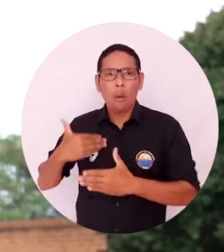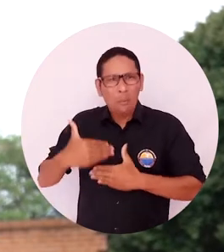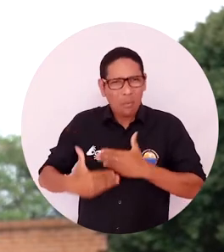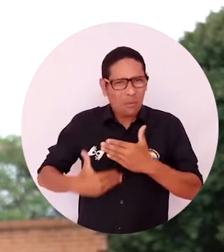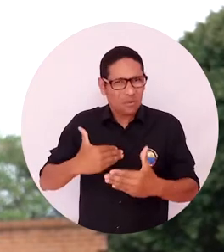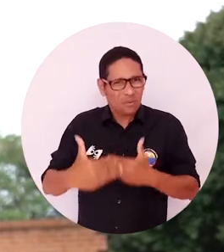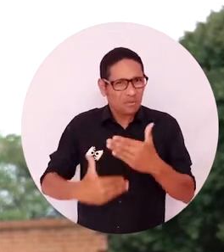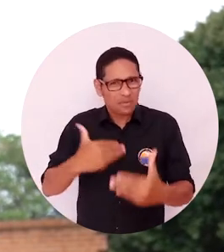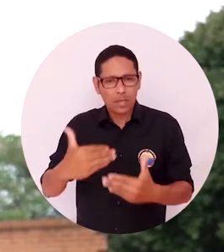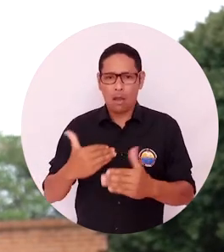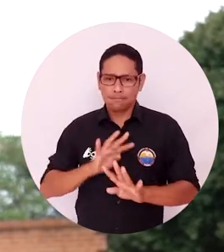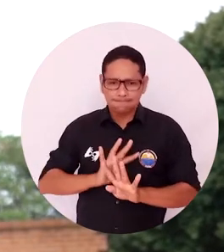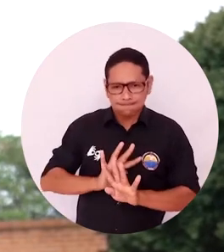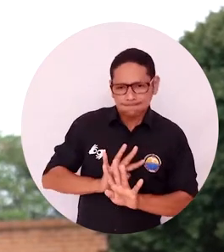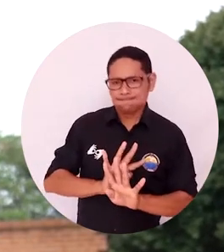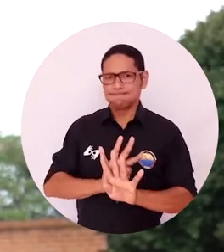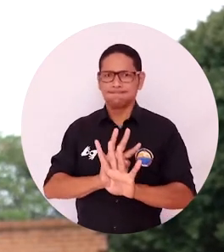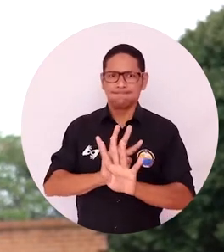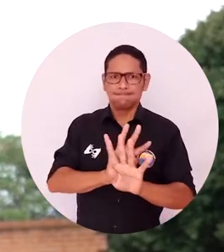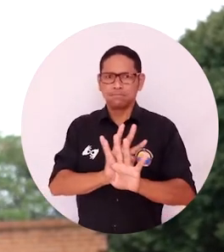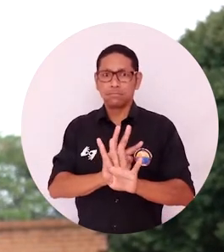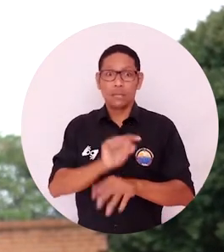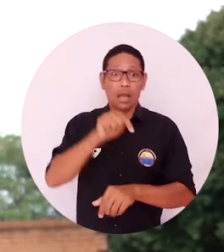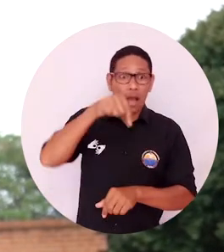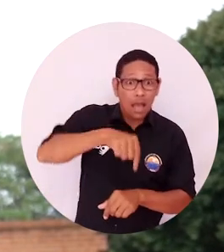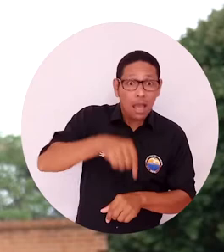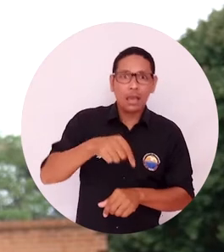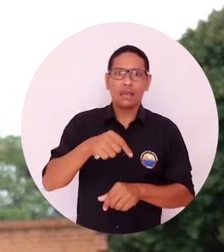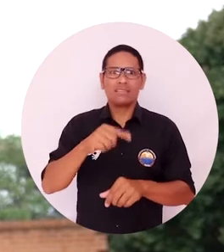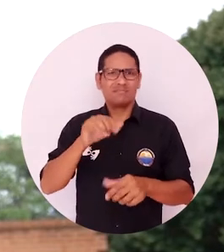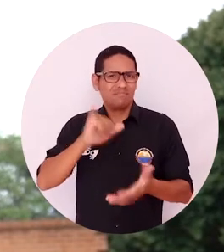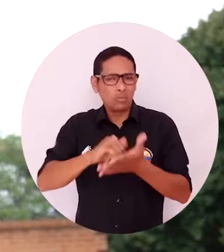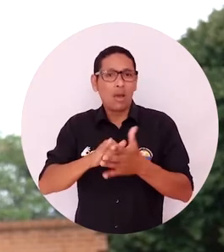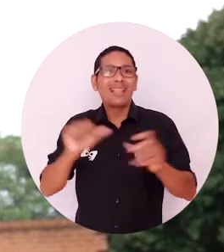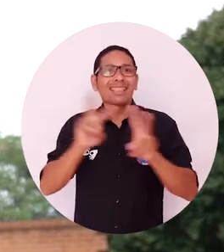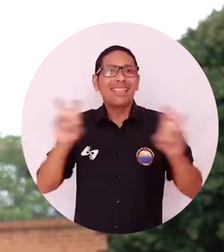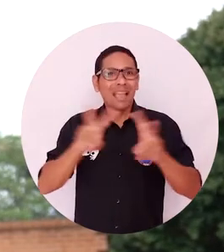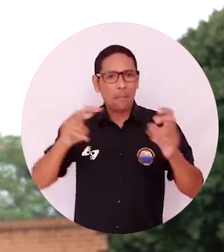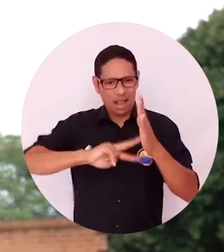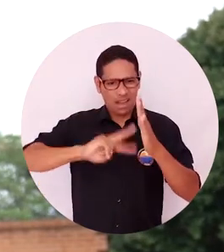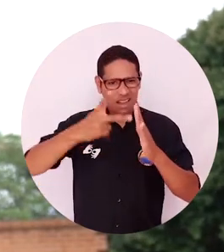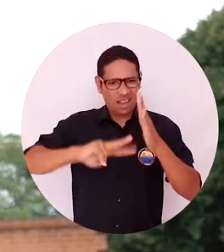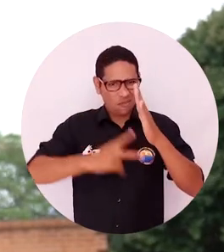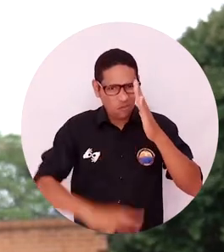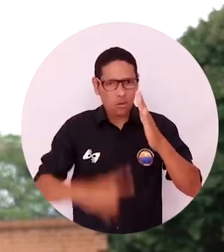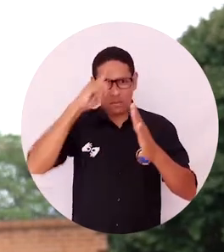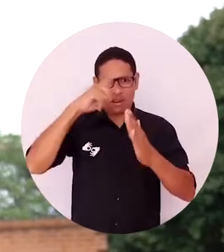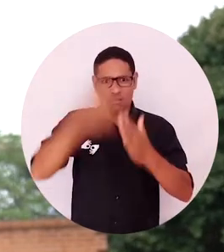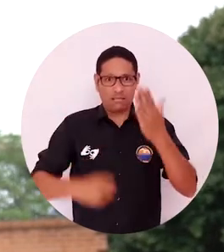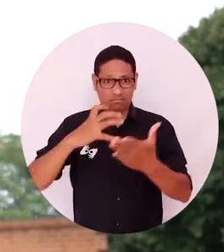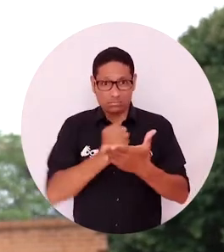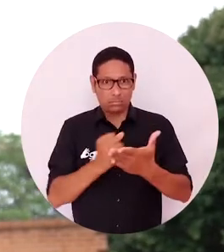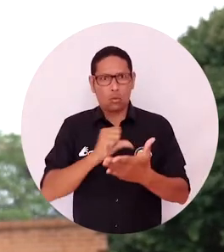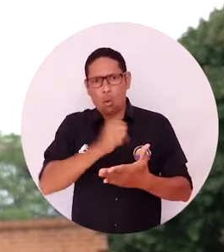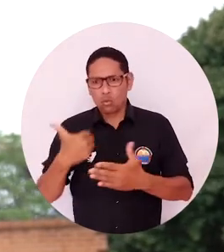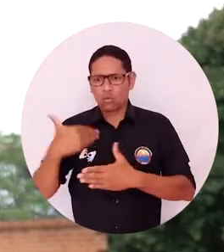procesos de movilización que se han presentado, no solo este en contra de la reforma tributaria, sino otros que a lo largo de los años han